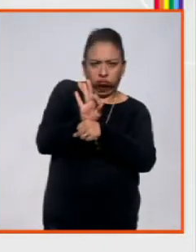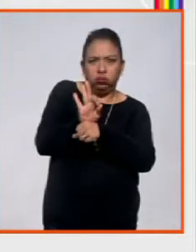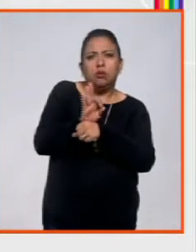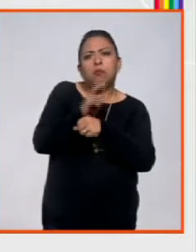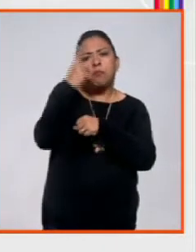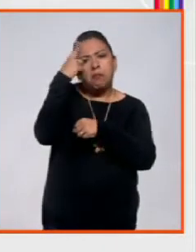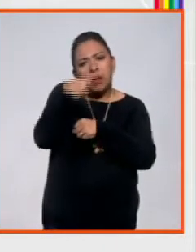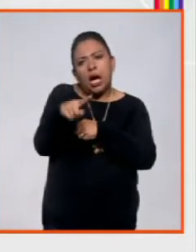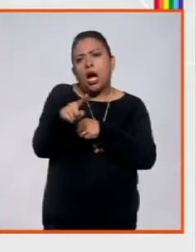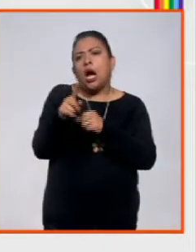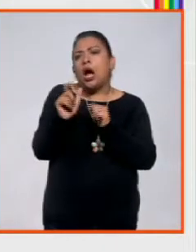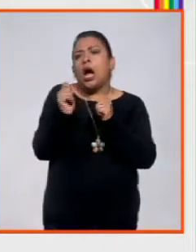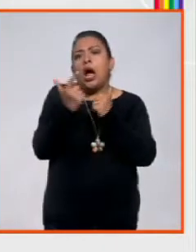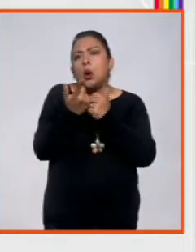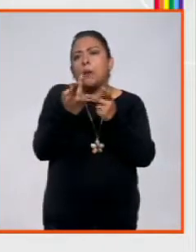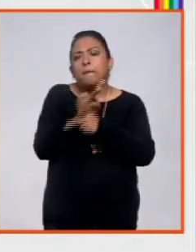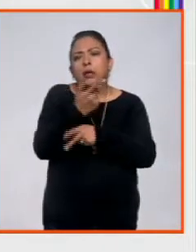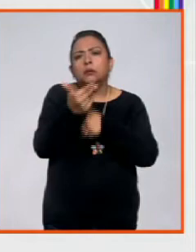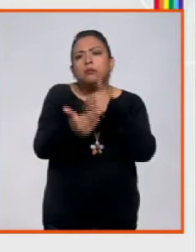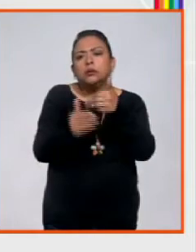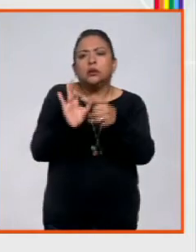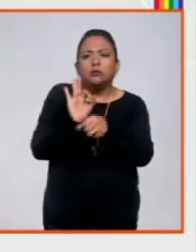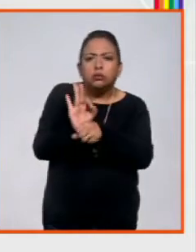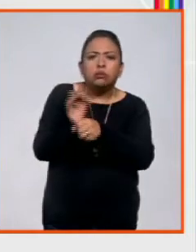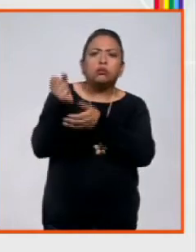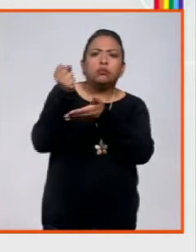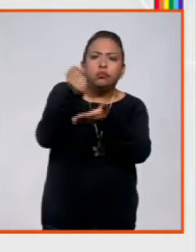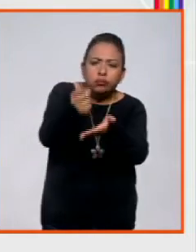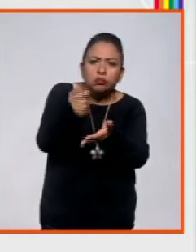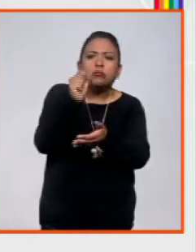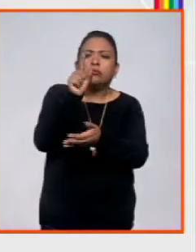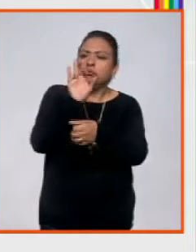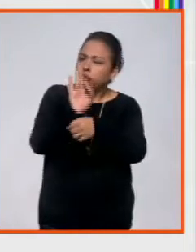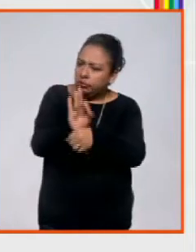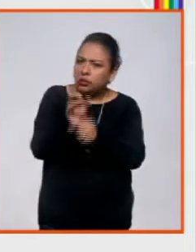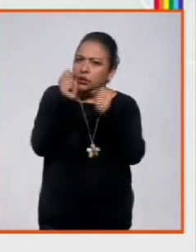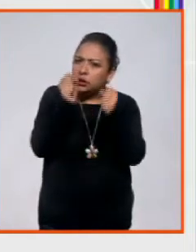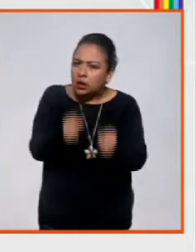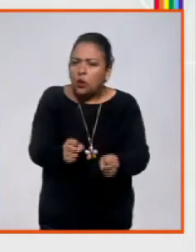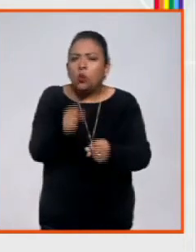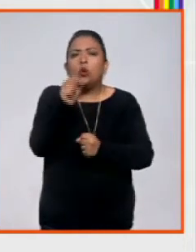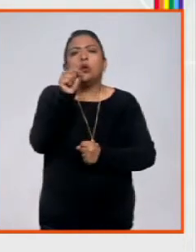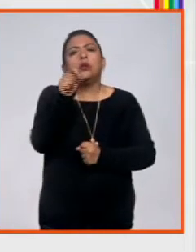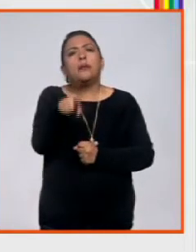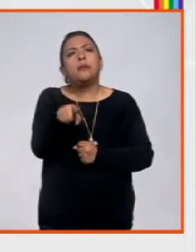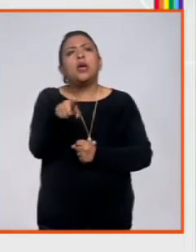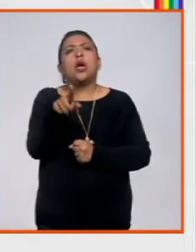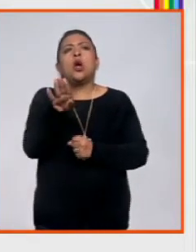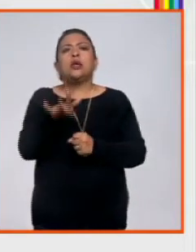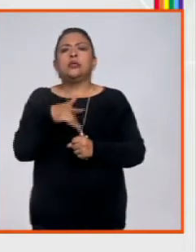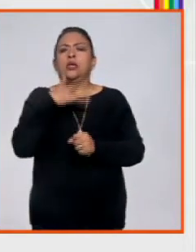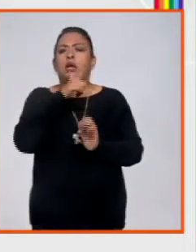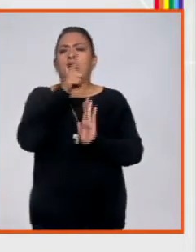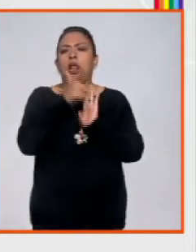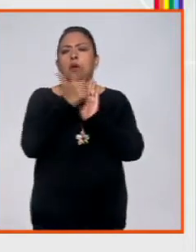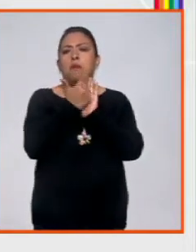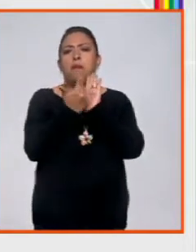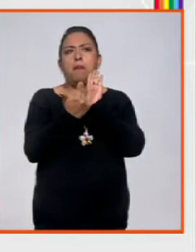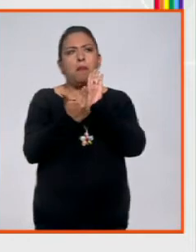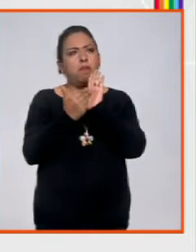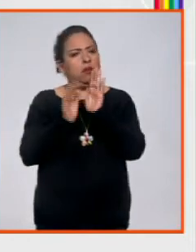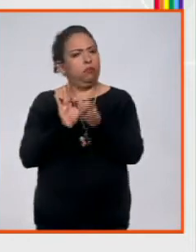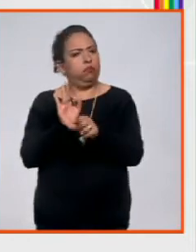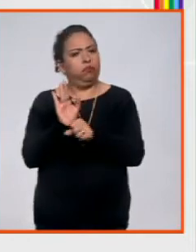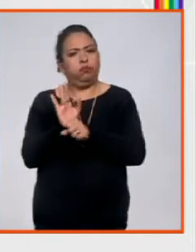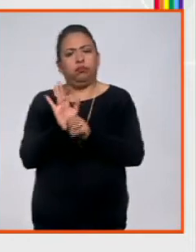asegurar cierta actuación cierto presupuesto y también toda la seguridad jurídica que puede darle